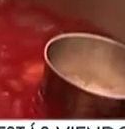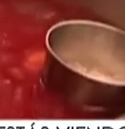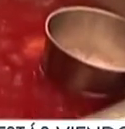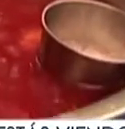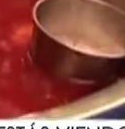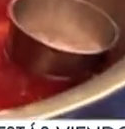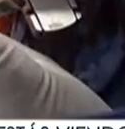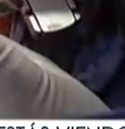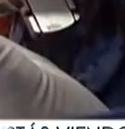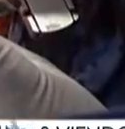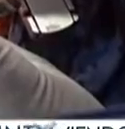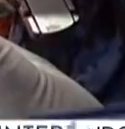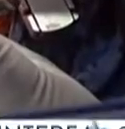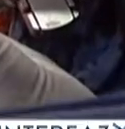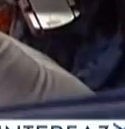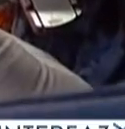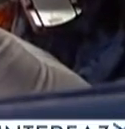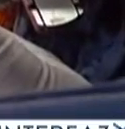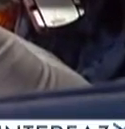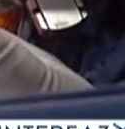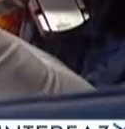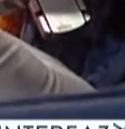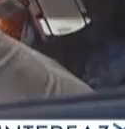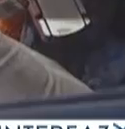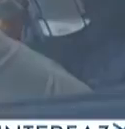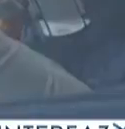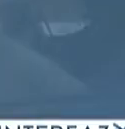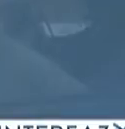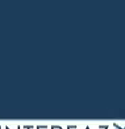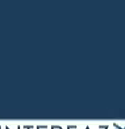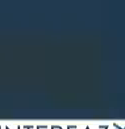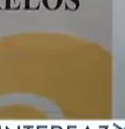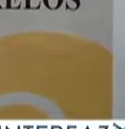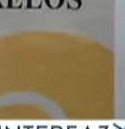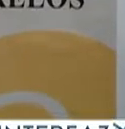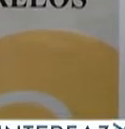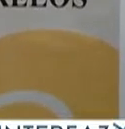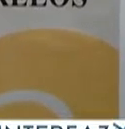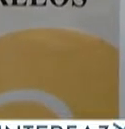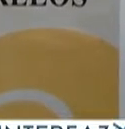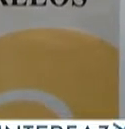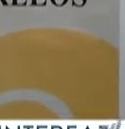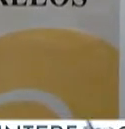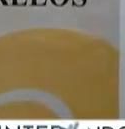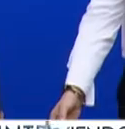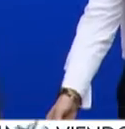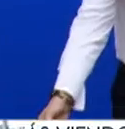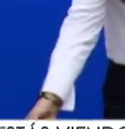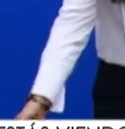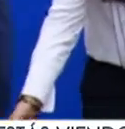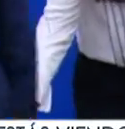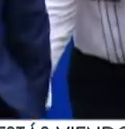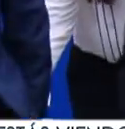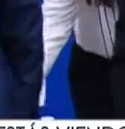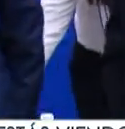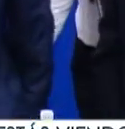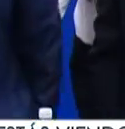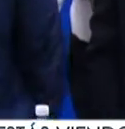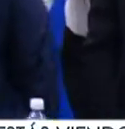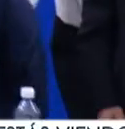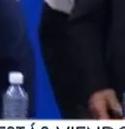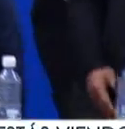jefe del Servicio de Trasplantes del Hospital Juárez de México. Te tenemos todos los detalles del Foro de Consulta